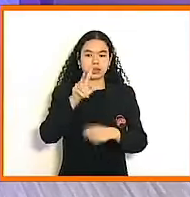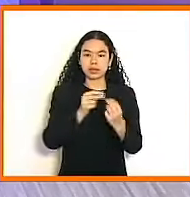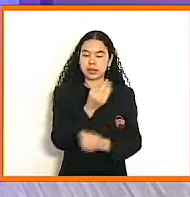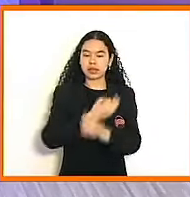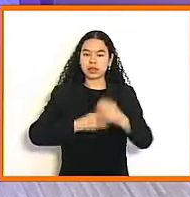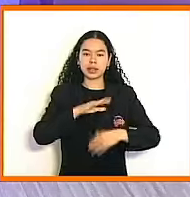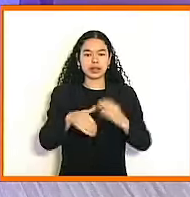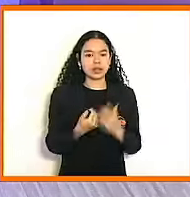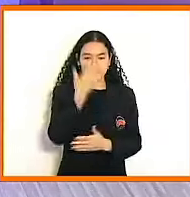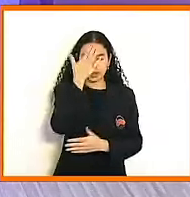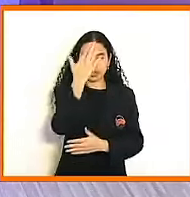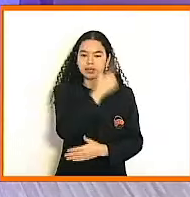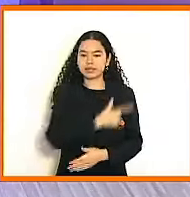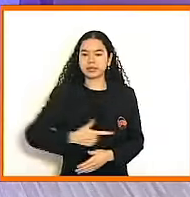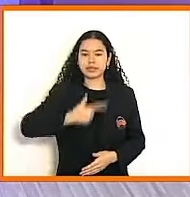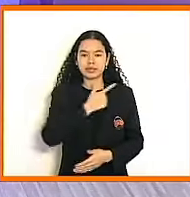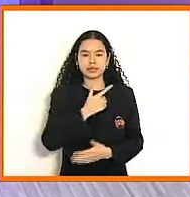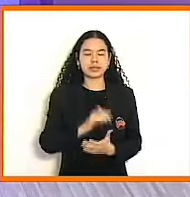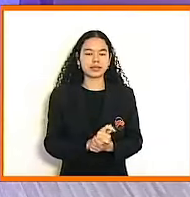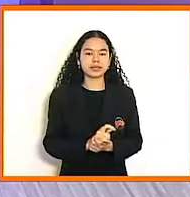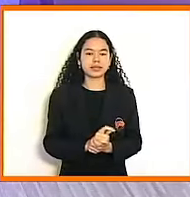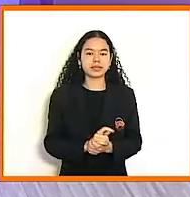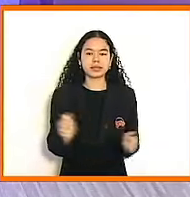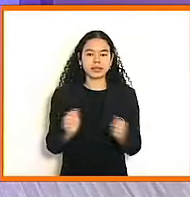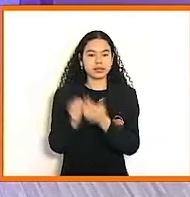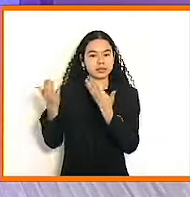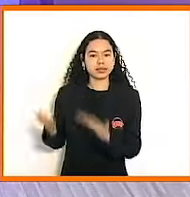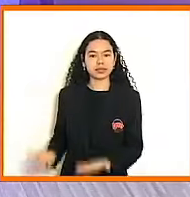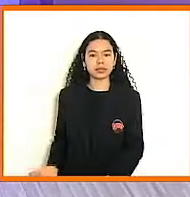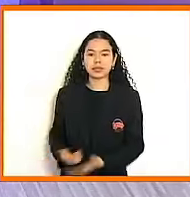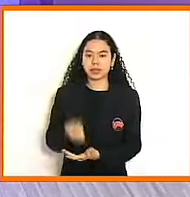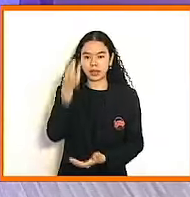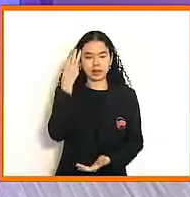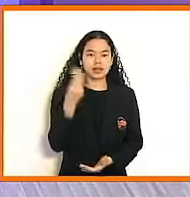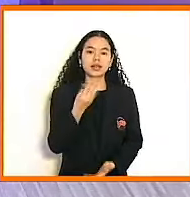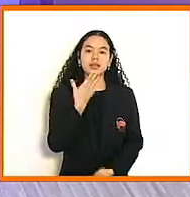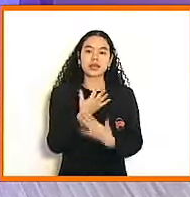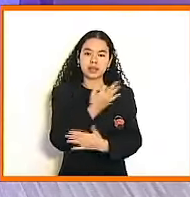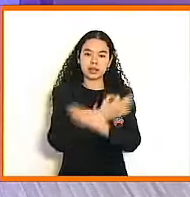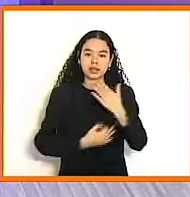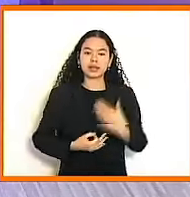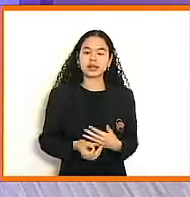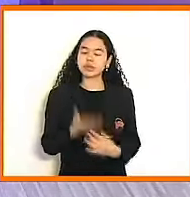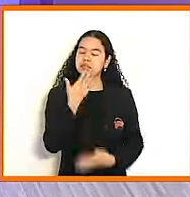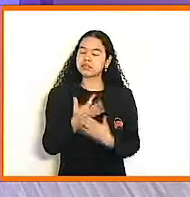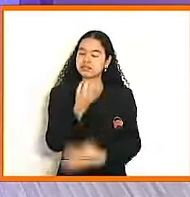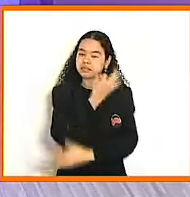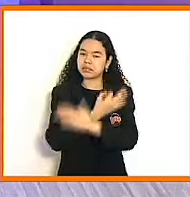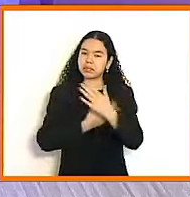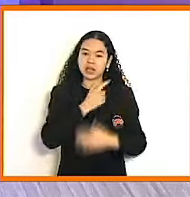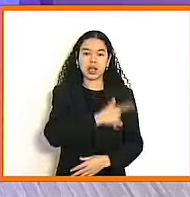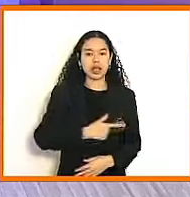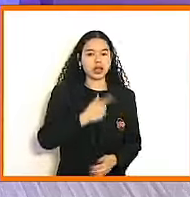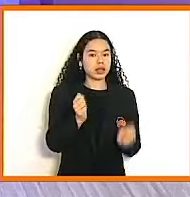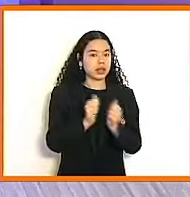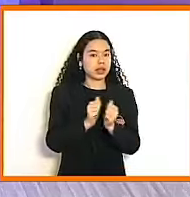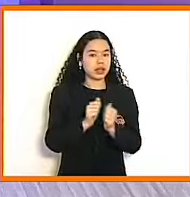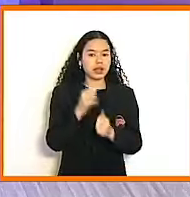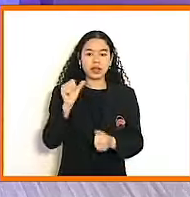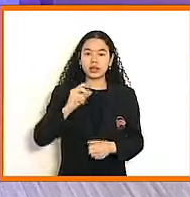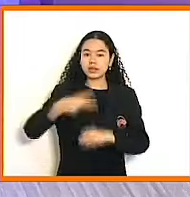de la tarde. Te saluda con mucho gusto Marbella Varela en compañía de Madeline Escobar. Buenas tardes, Madeline. Buenas tardes, Marbella, qué placer acompañarte ya en